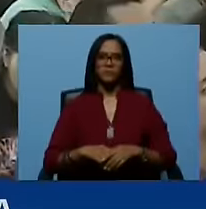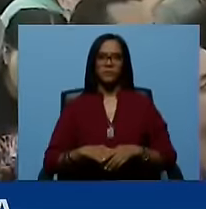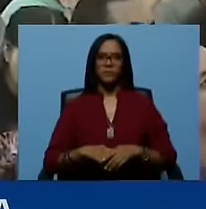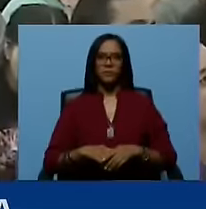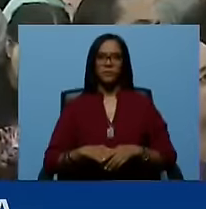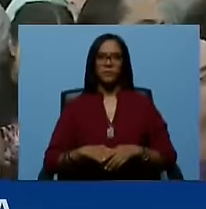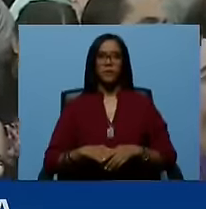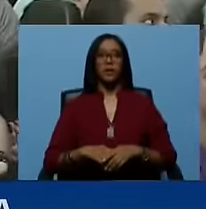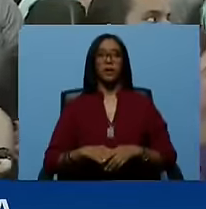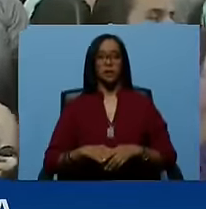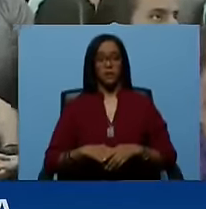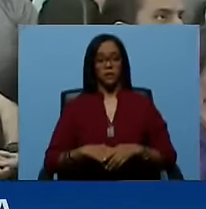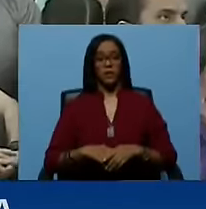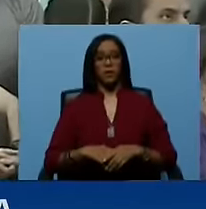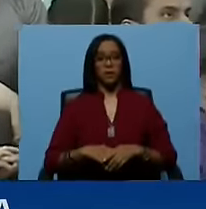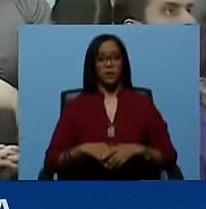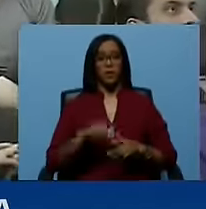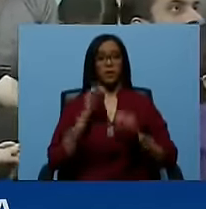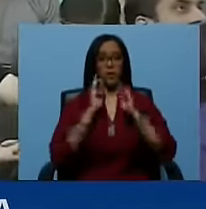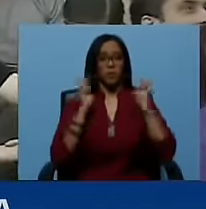Y vaya que nos preparó.